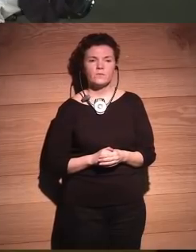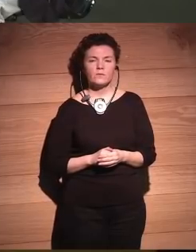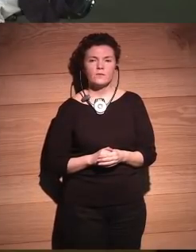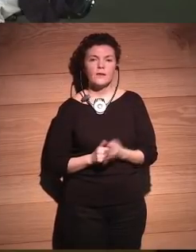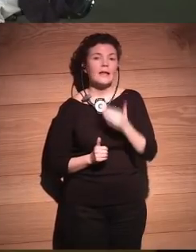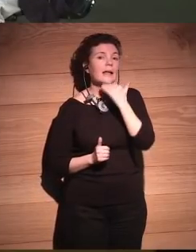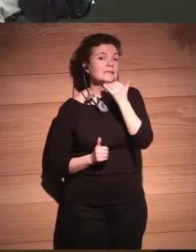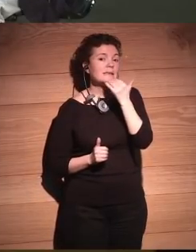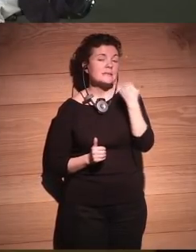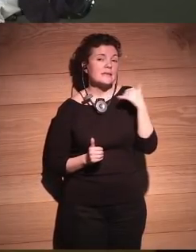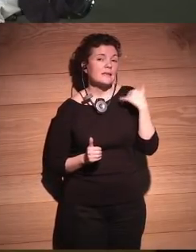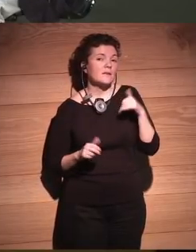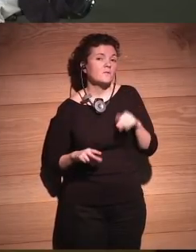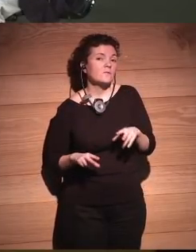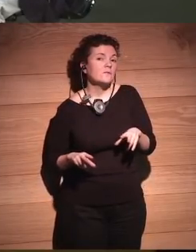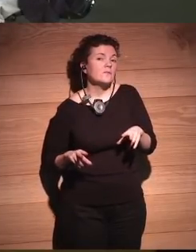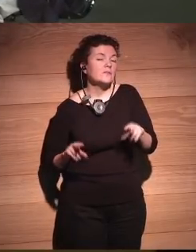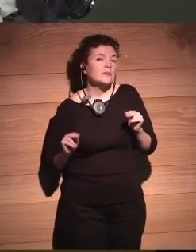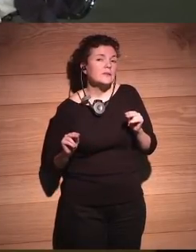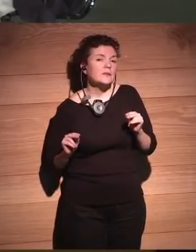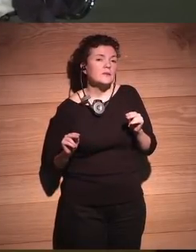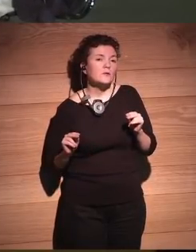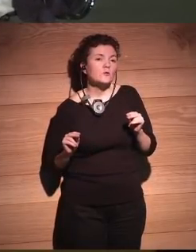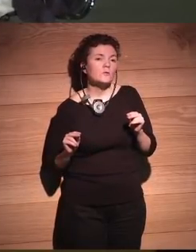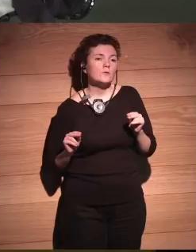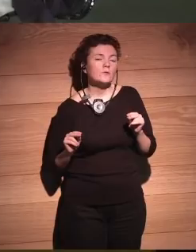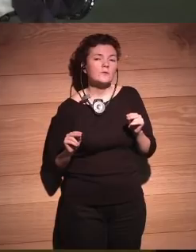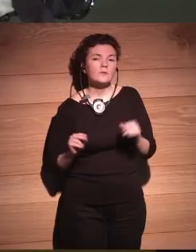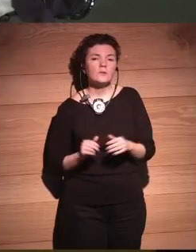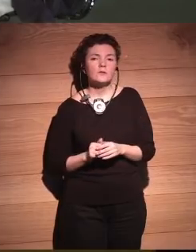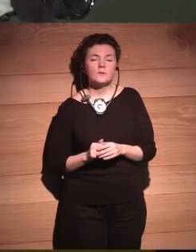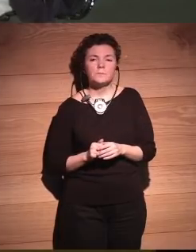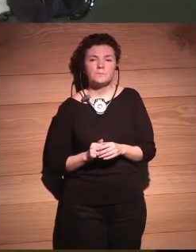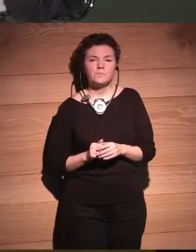Casi para terminar, yeah, please, I'll talk to the audience.